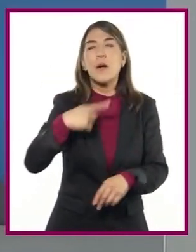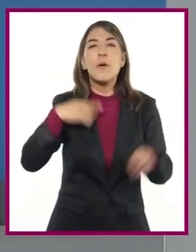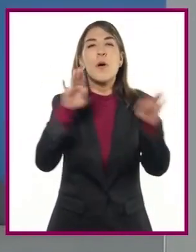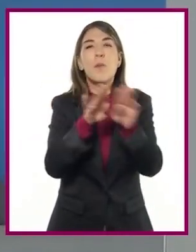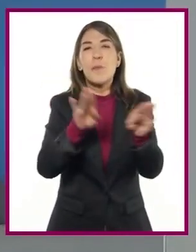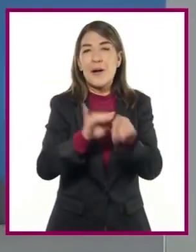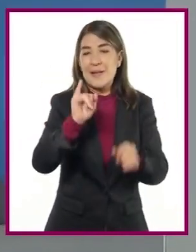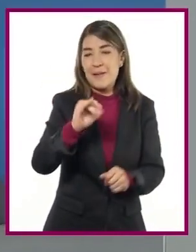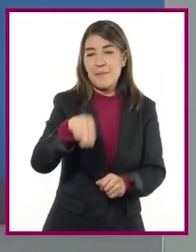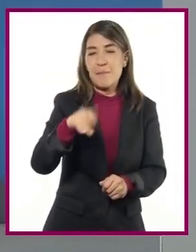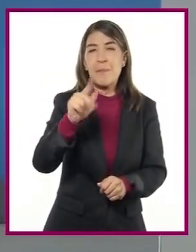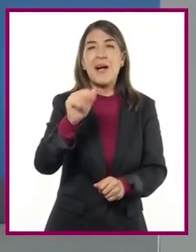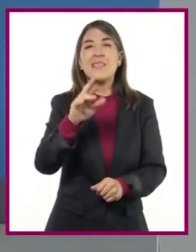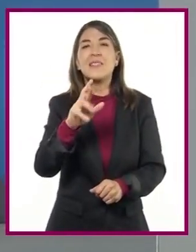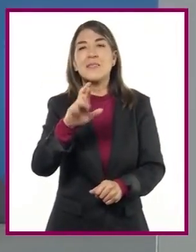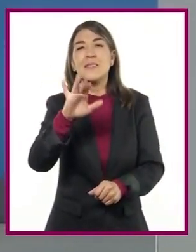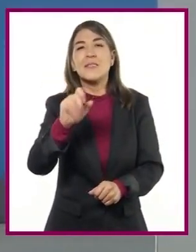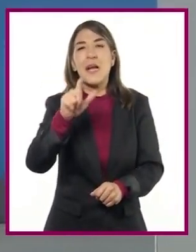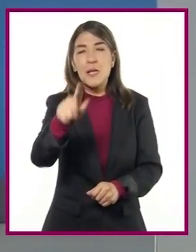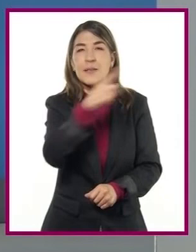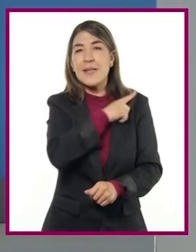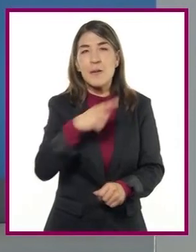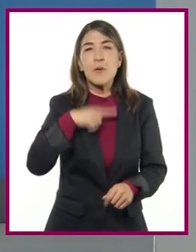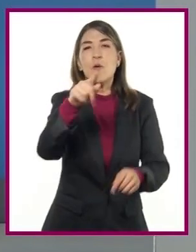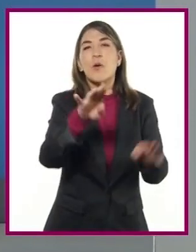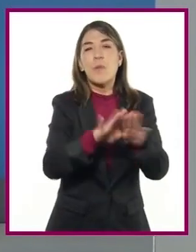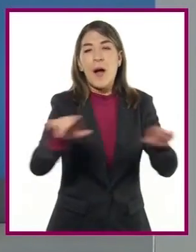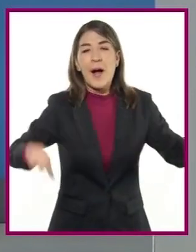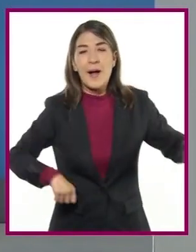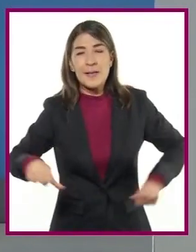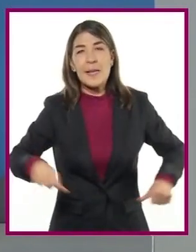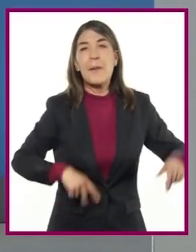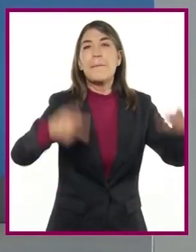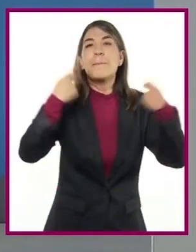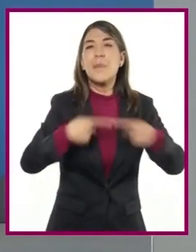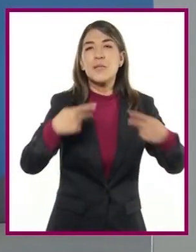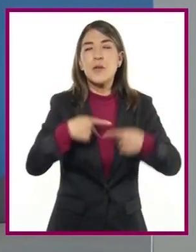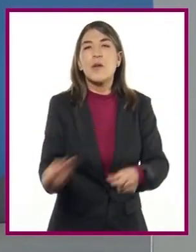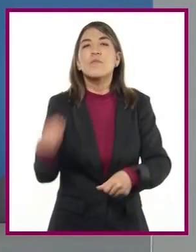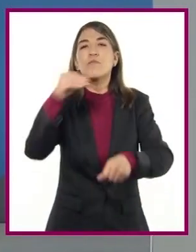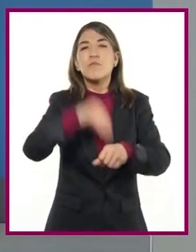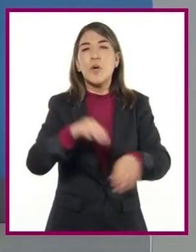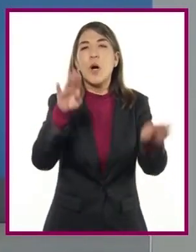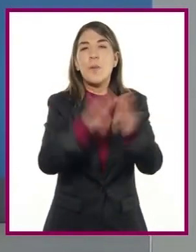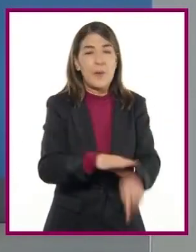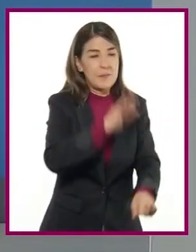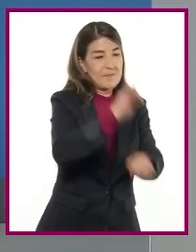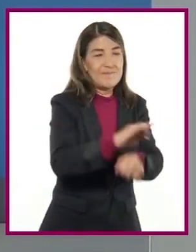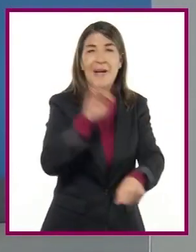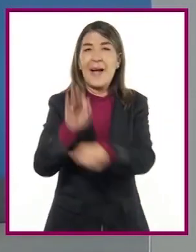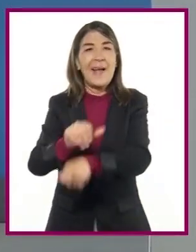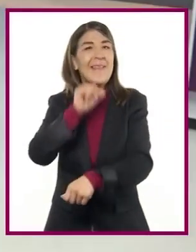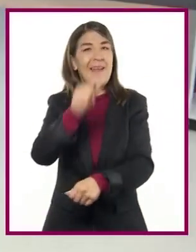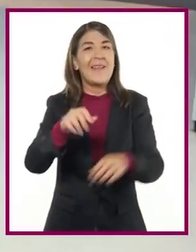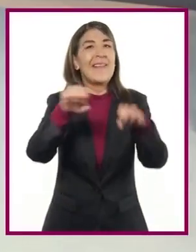los aspectos fundamentales que deben orientar la actuación de una persona que aplica el juicio de imparcialidad.